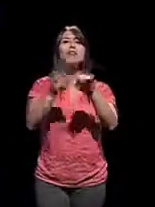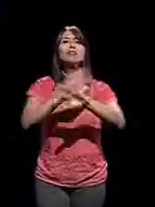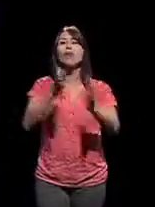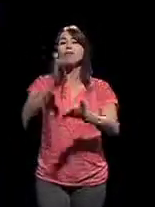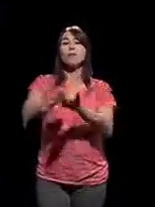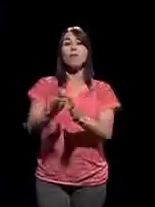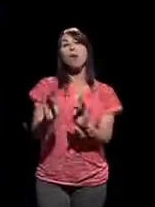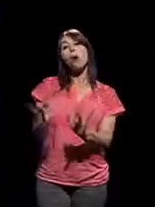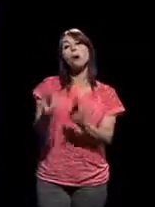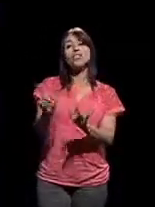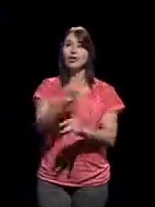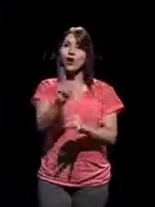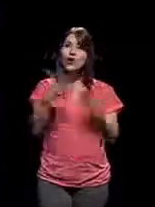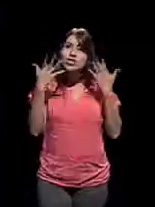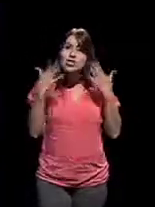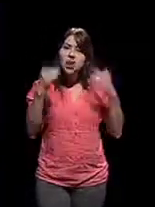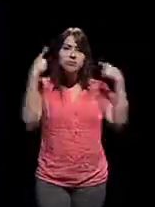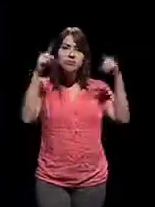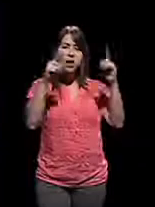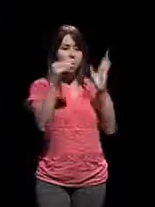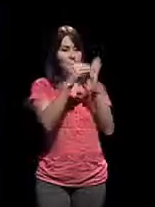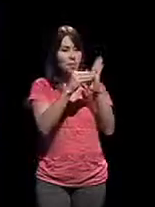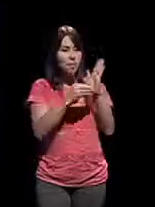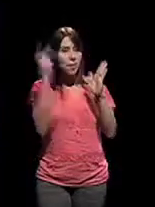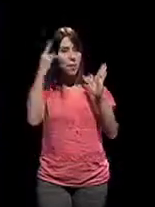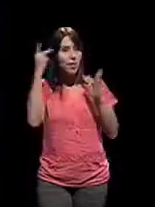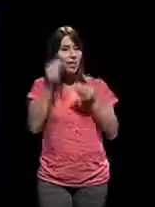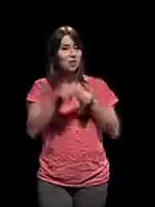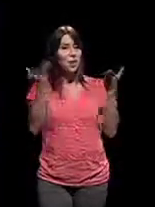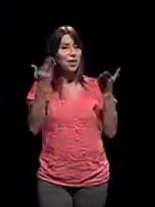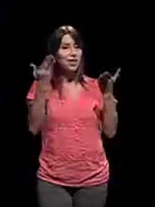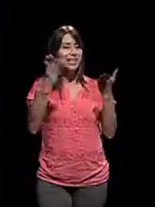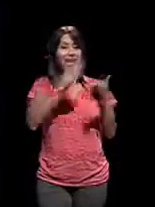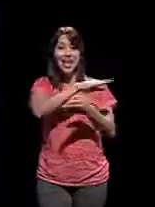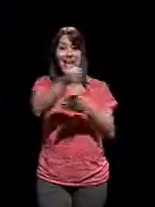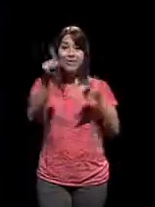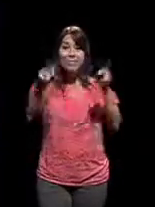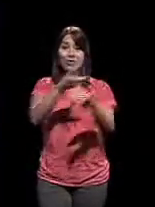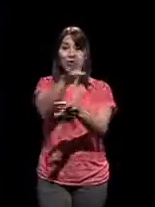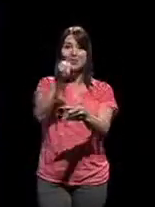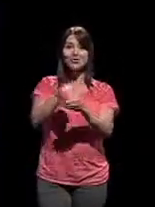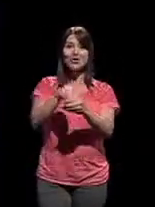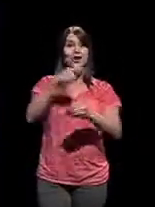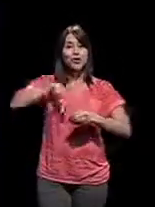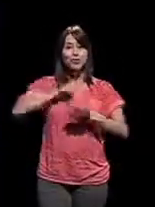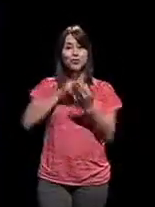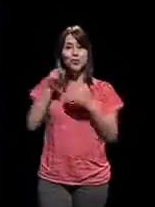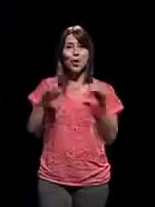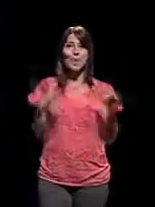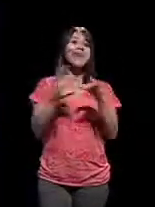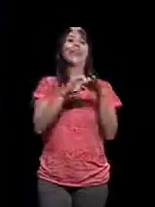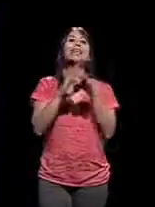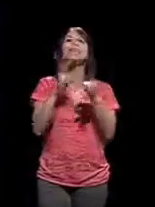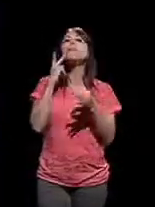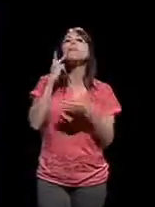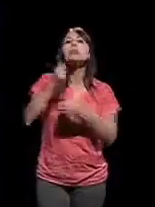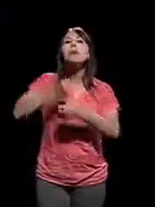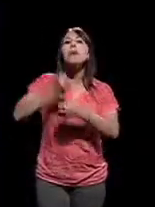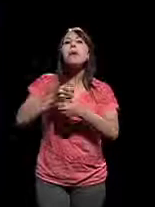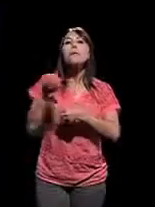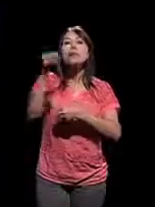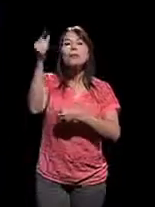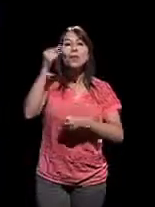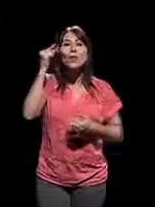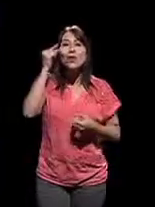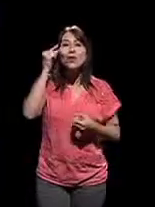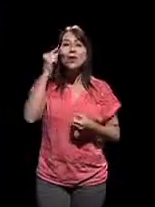siempre la visión del pobrecito y se ofrezcan políticas públicas que promuevan la inclusión. Desde luego, aquí en Nexos estaremos pendientes del desempeño